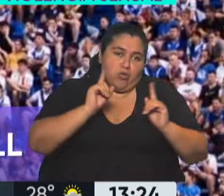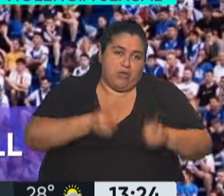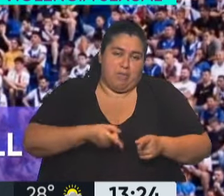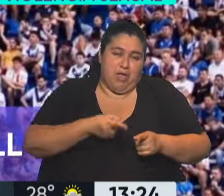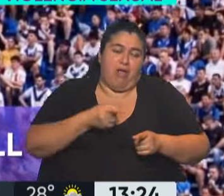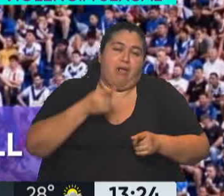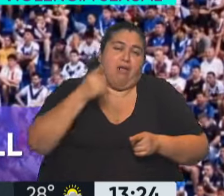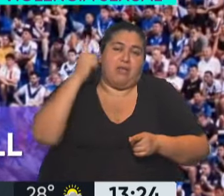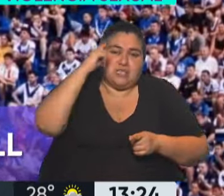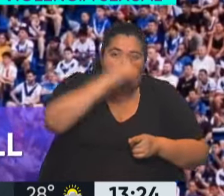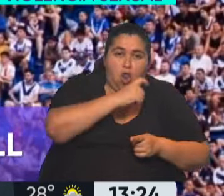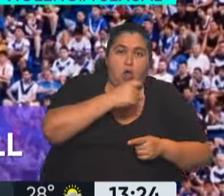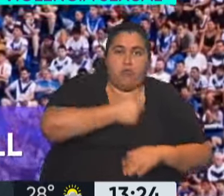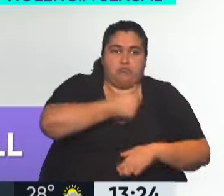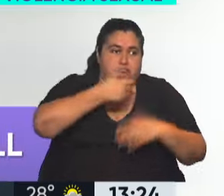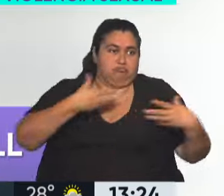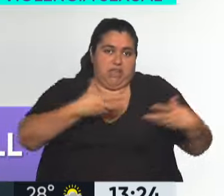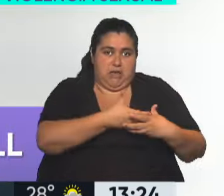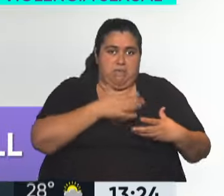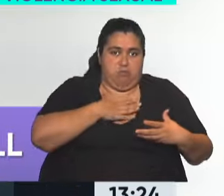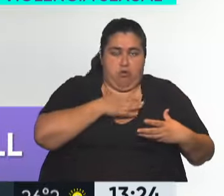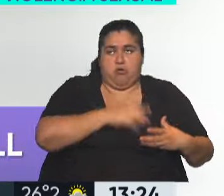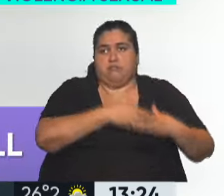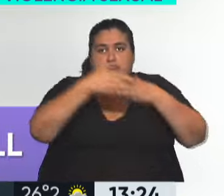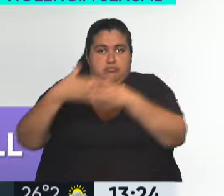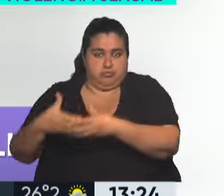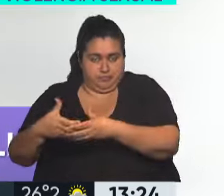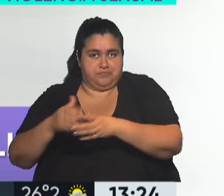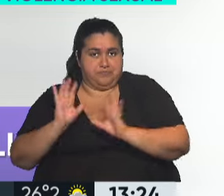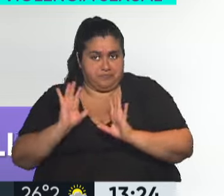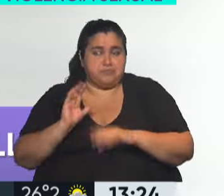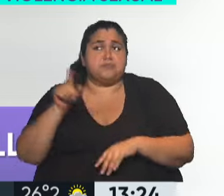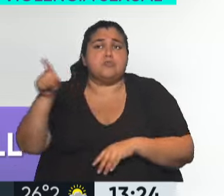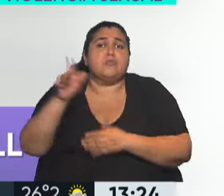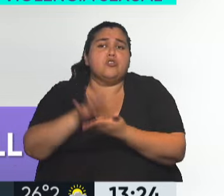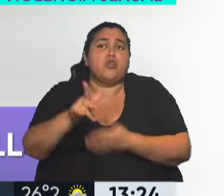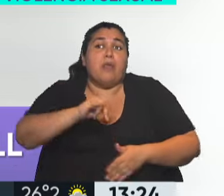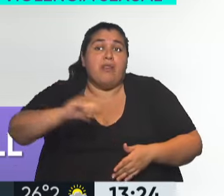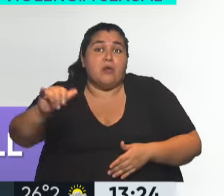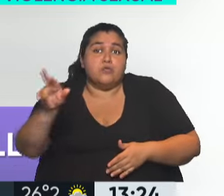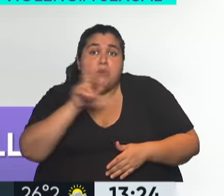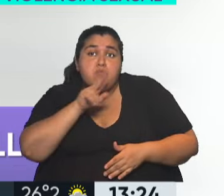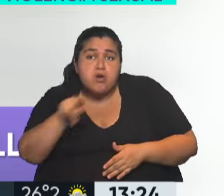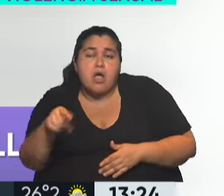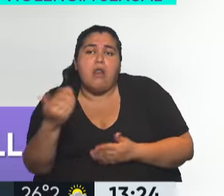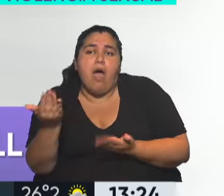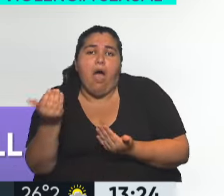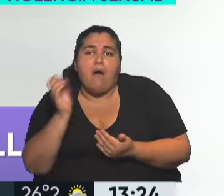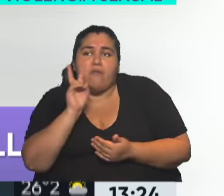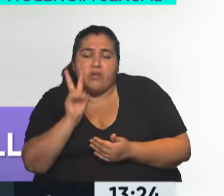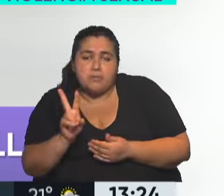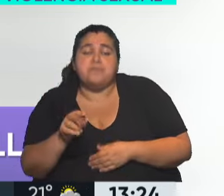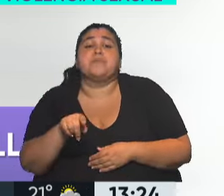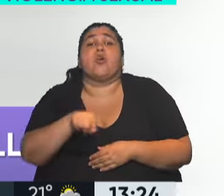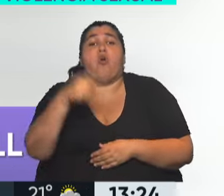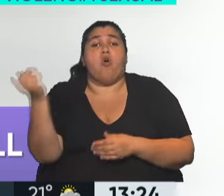escuchar y analizar los dichos de la denunciante, quien también ya prestó una declaración